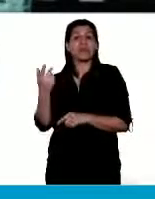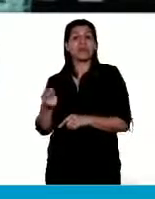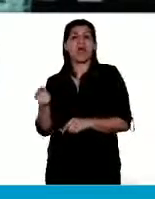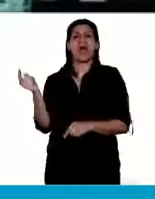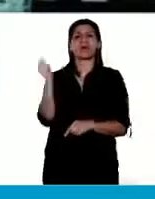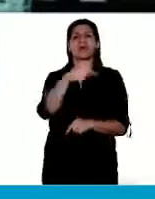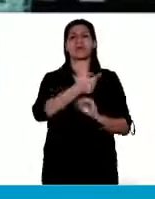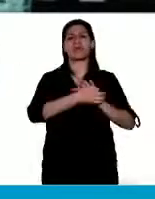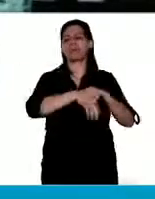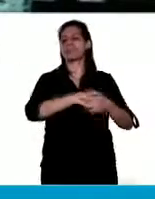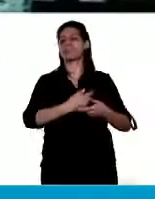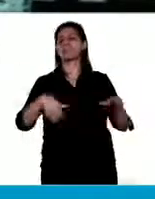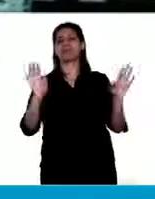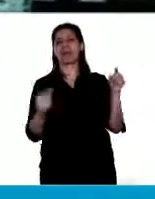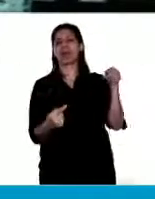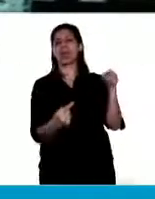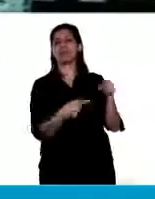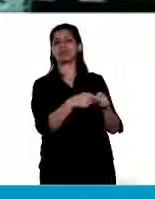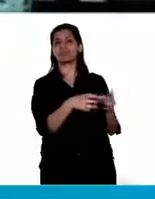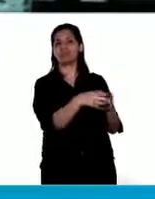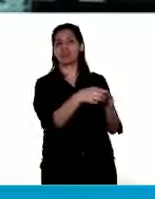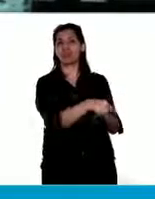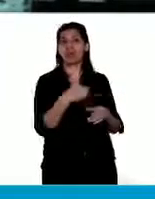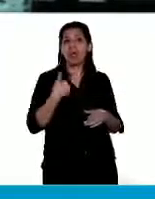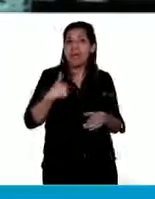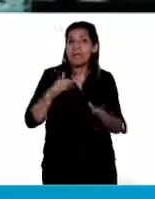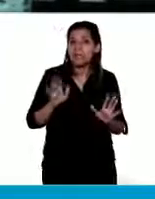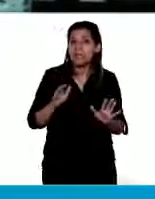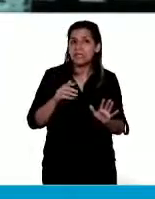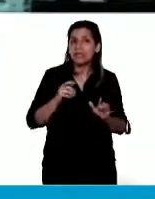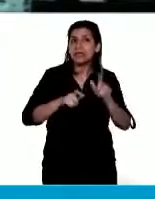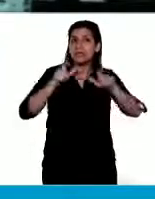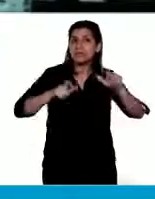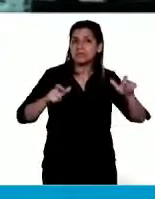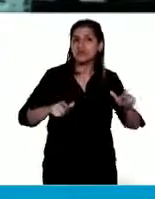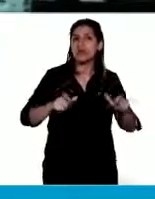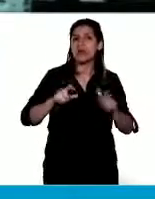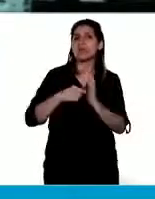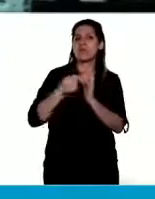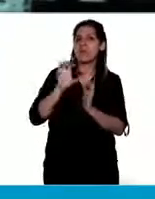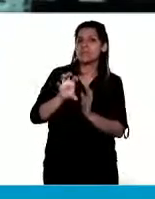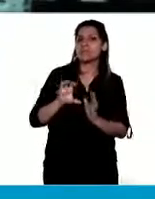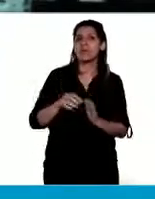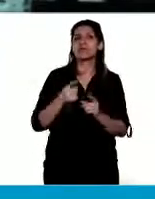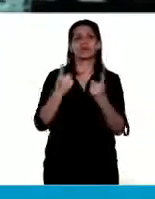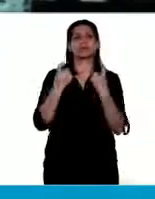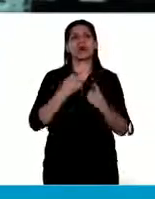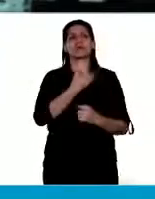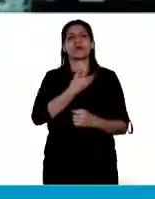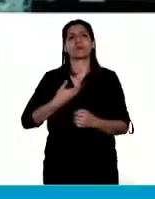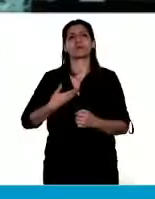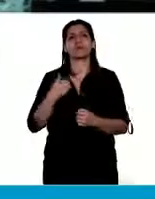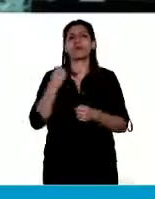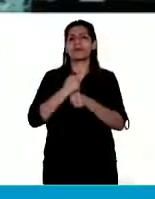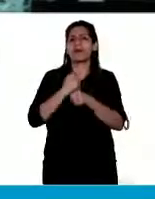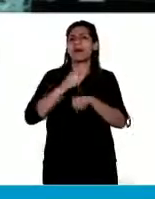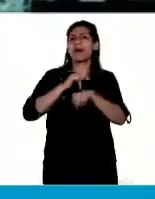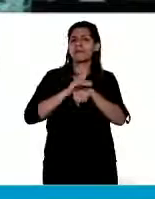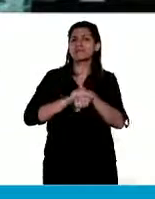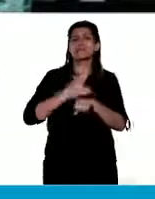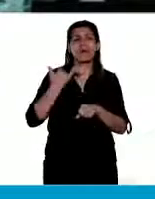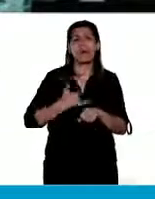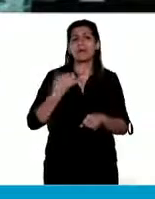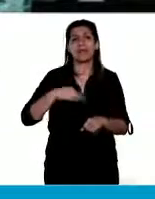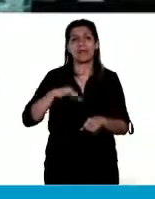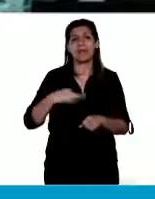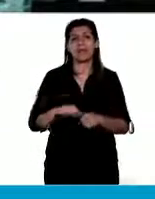oposición. Pero lo que los argentinos y los bonaerenses necesitamos son gobiernos que gobiernen. Lo que los argentinos y